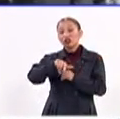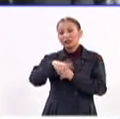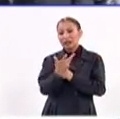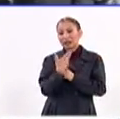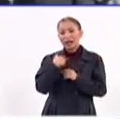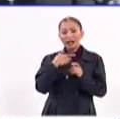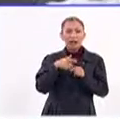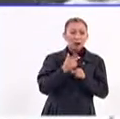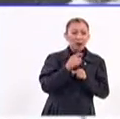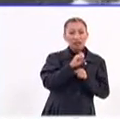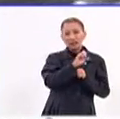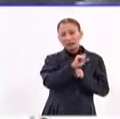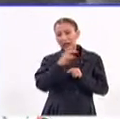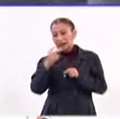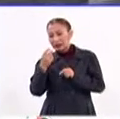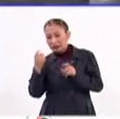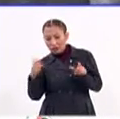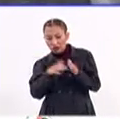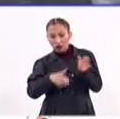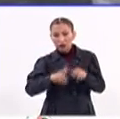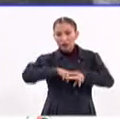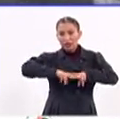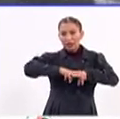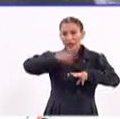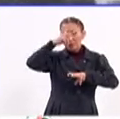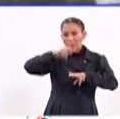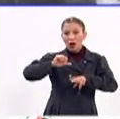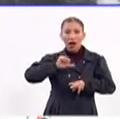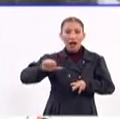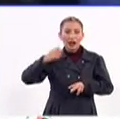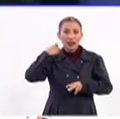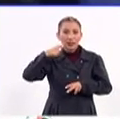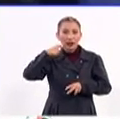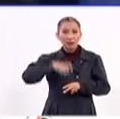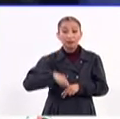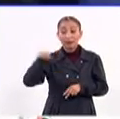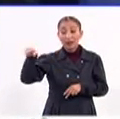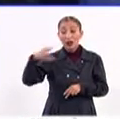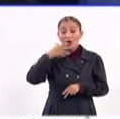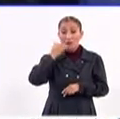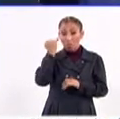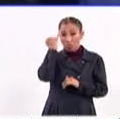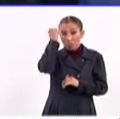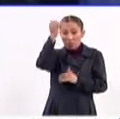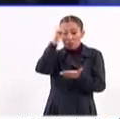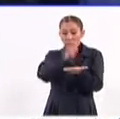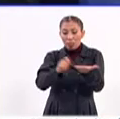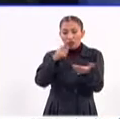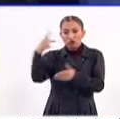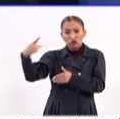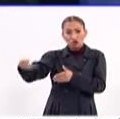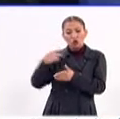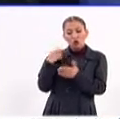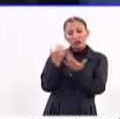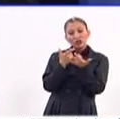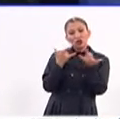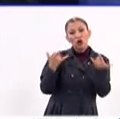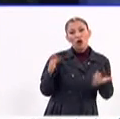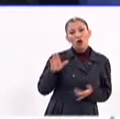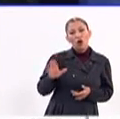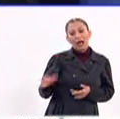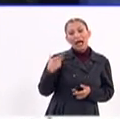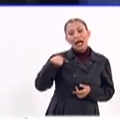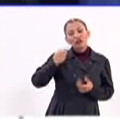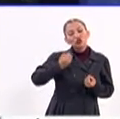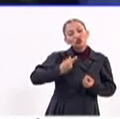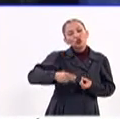los kilómetros 60 y 62 del ferrocarril México-Querétaro. Él es el autor de su propia novela. Ese